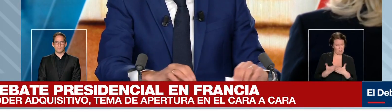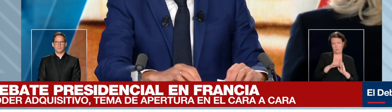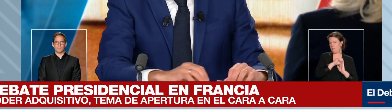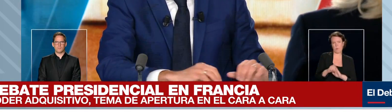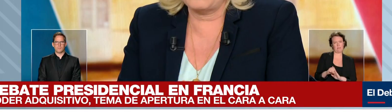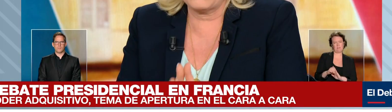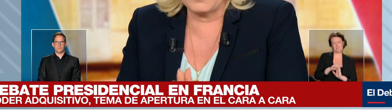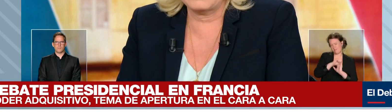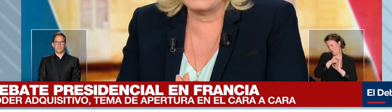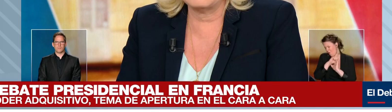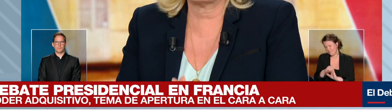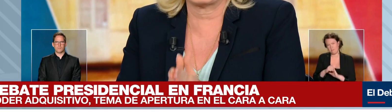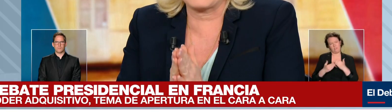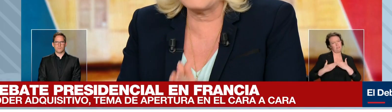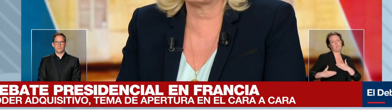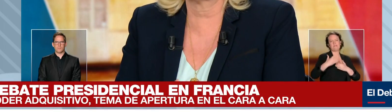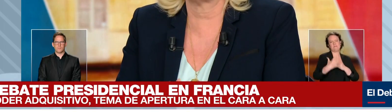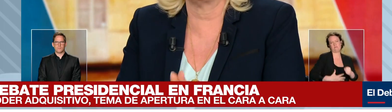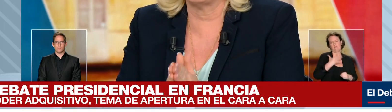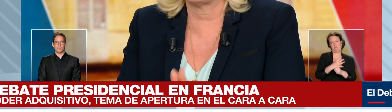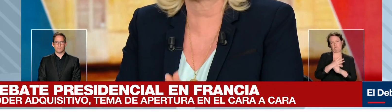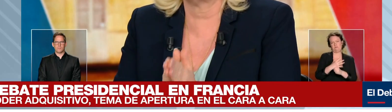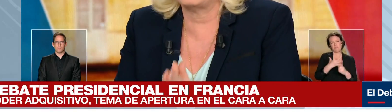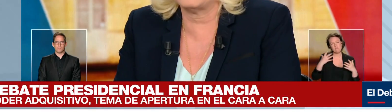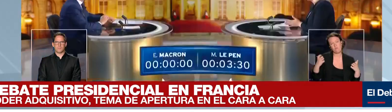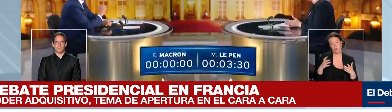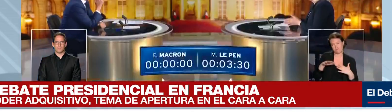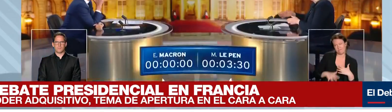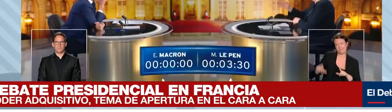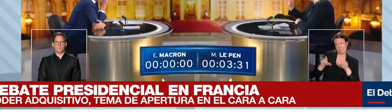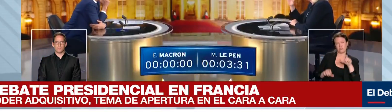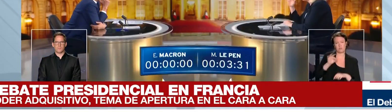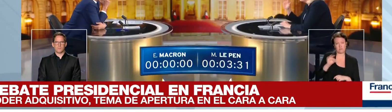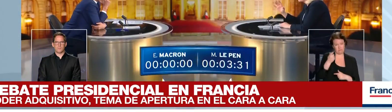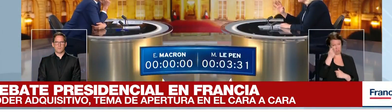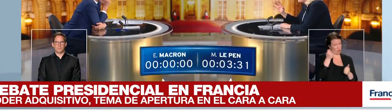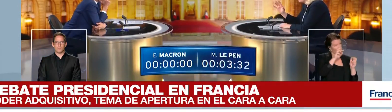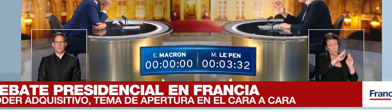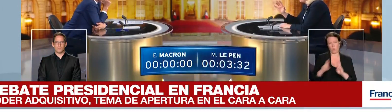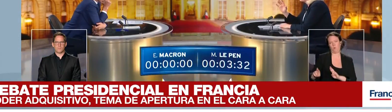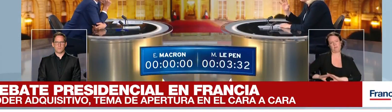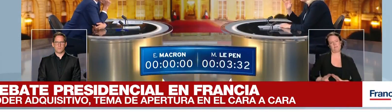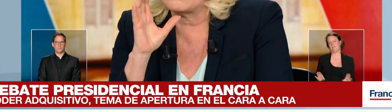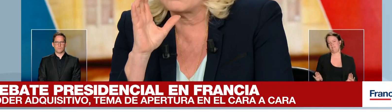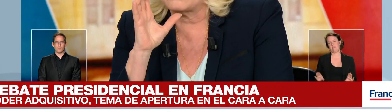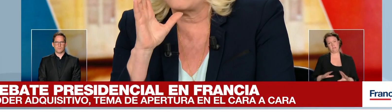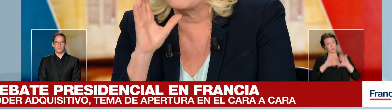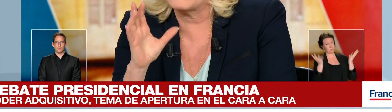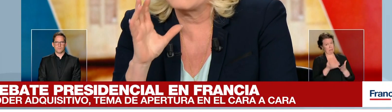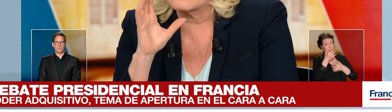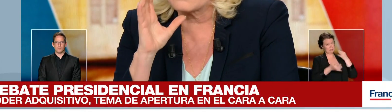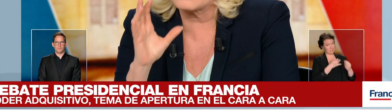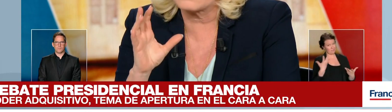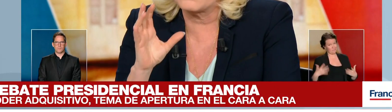una prioridad absoluta de los 5 primeros años, es restituir a los franceses su dinero. Y todas